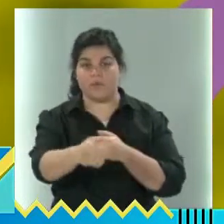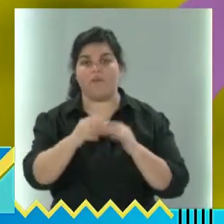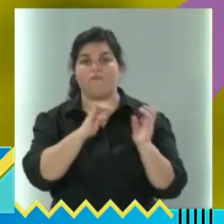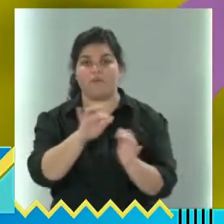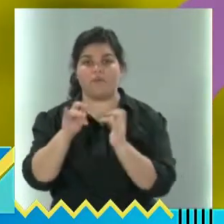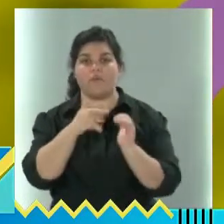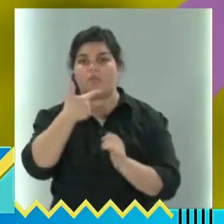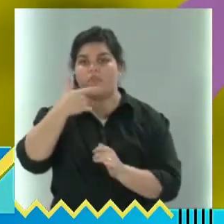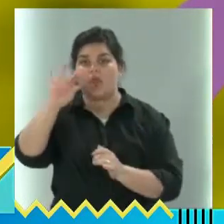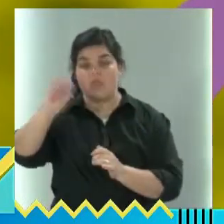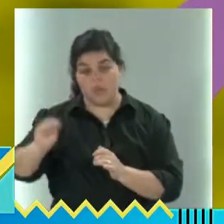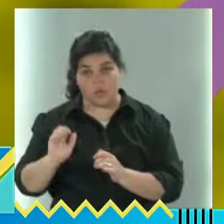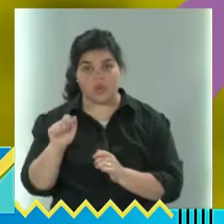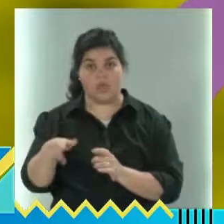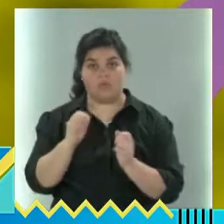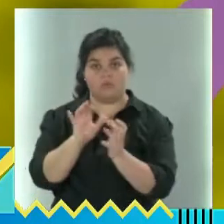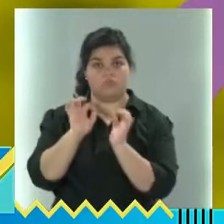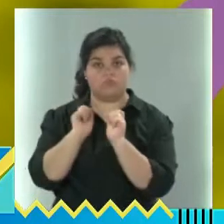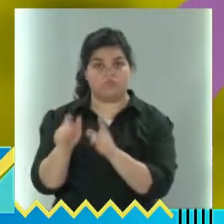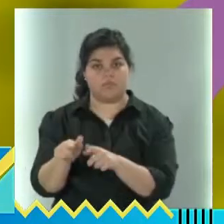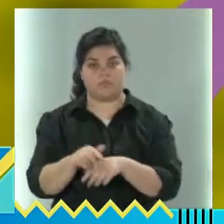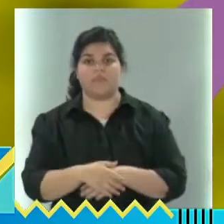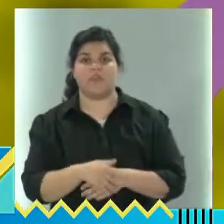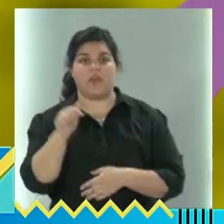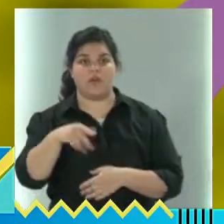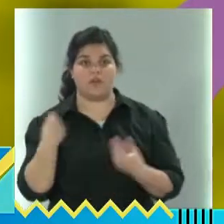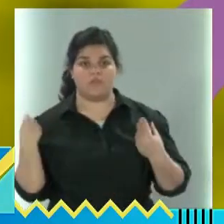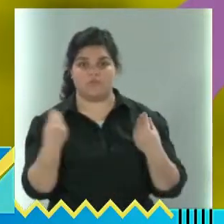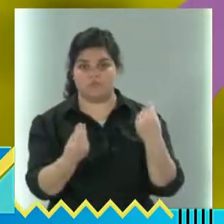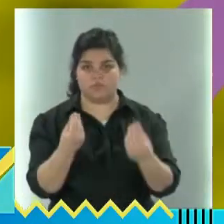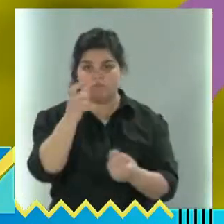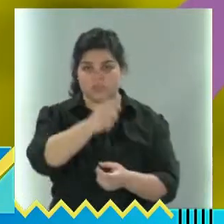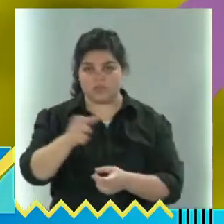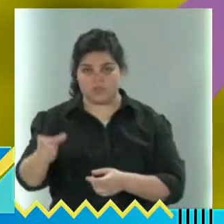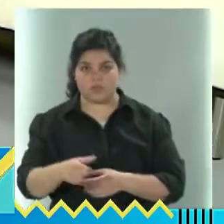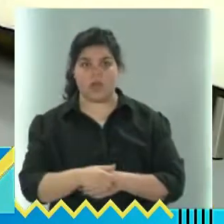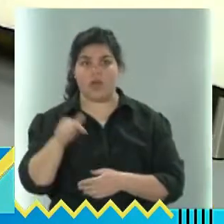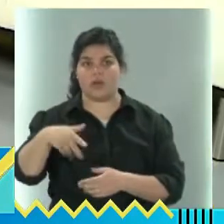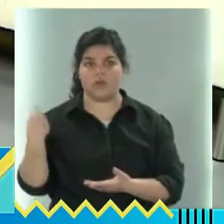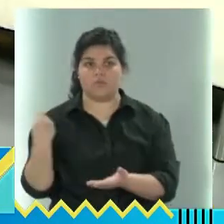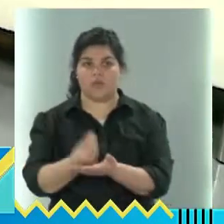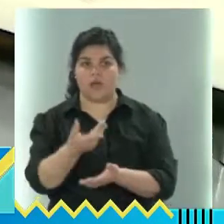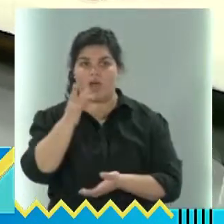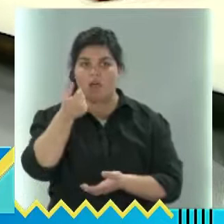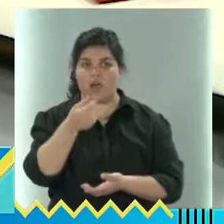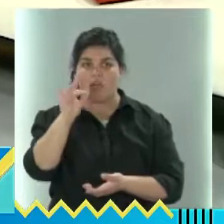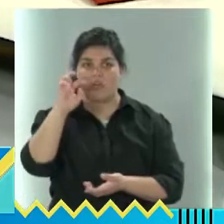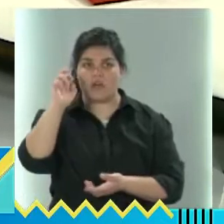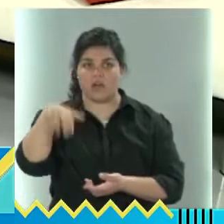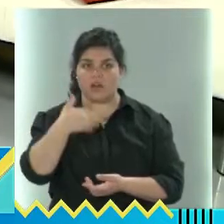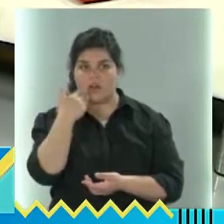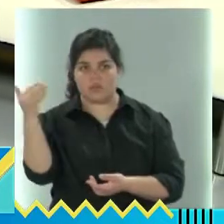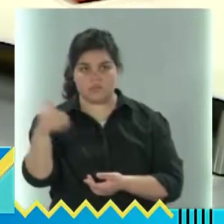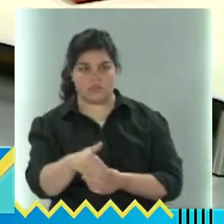la Cámara de Diputados. Vamos a hablar con protagonistas de esta discusión que se dio en la legislatura. Está con nosotros Adrián Reche. Adrián, muchísimas gracias por